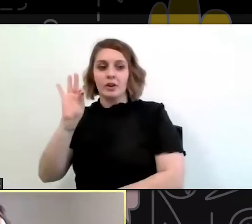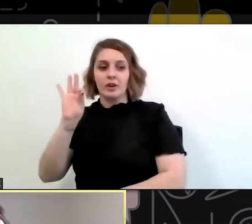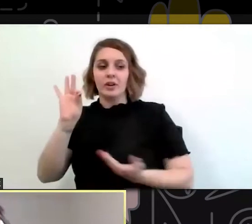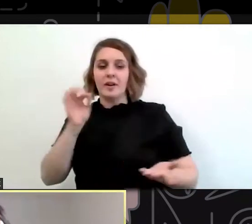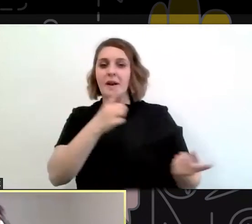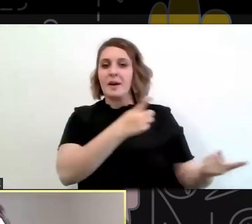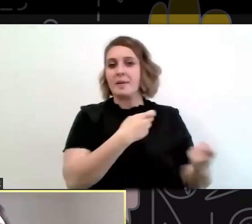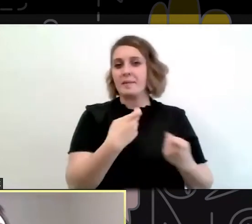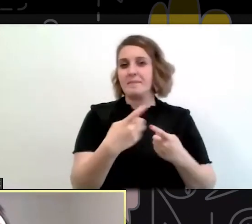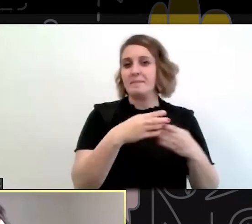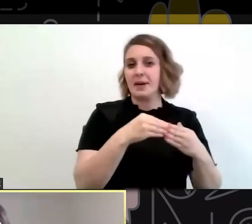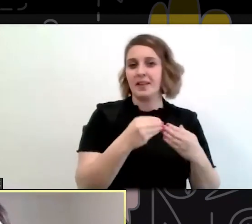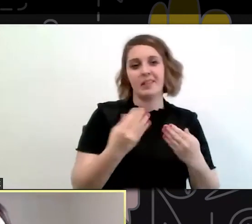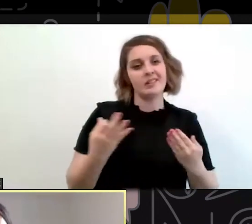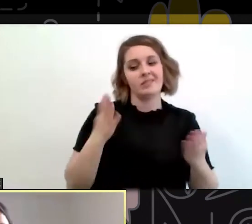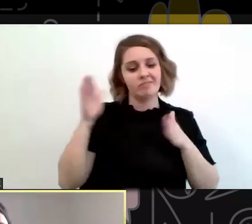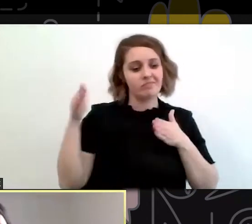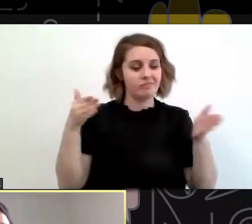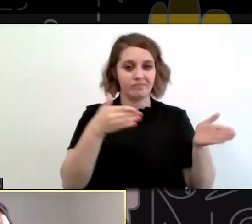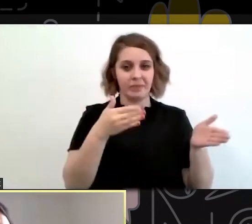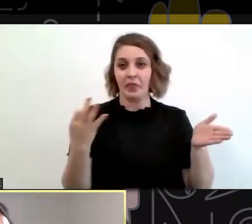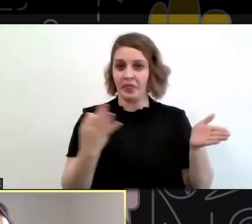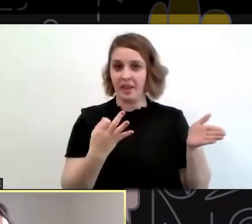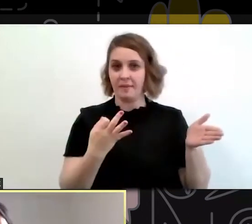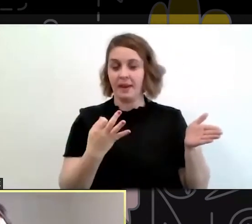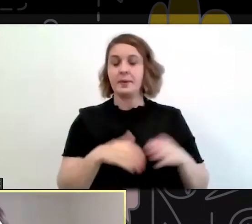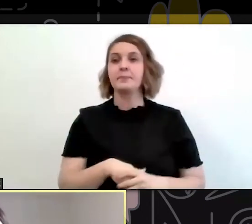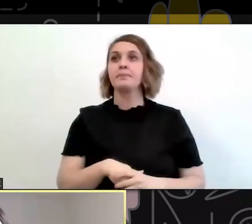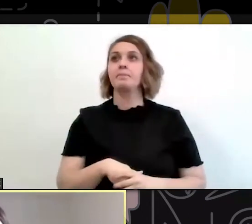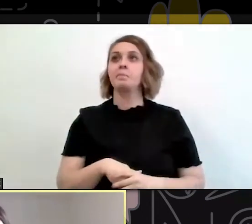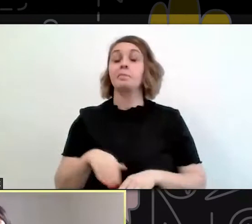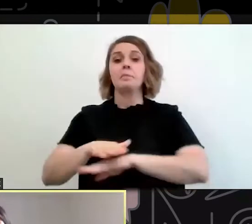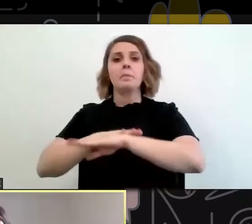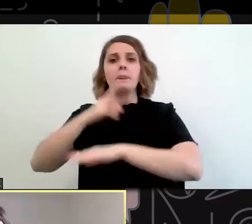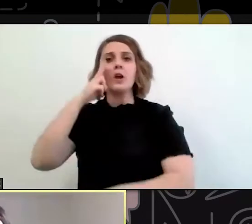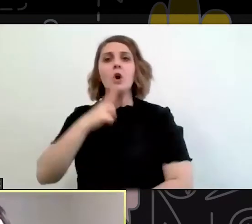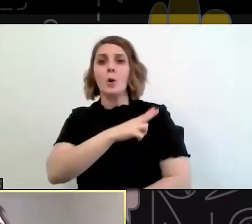los pacientes. El Ministerio tiene un compromiso por la participación de pacientes